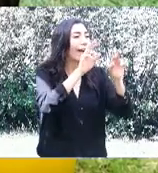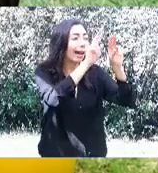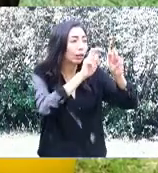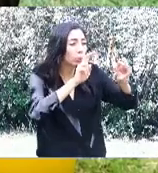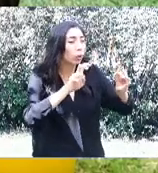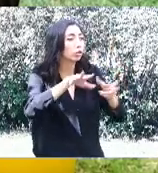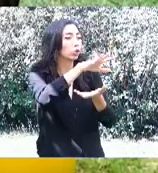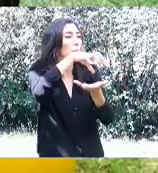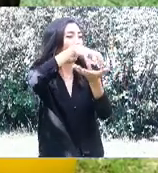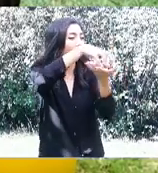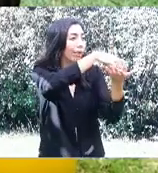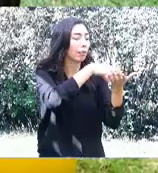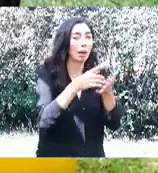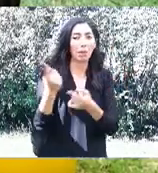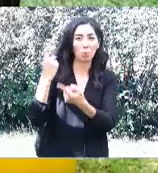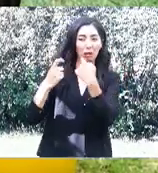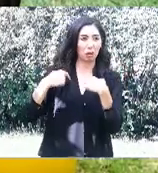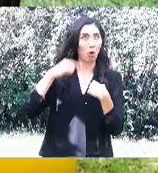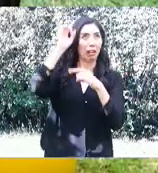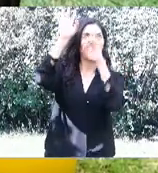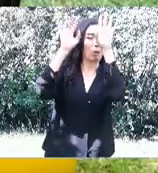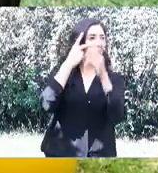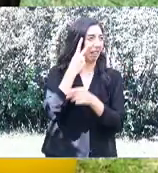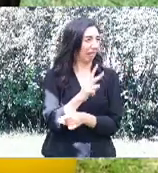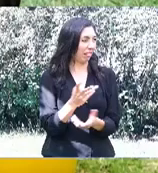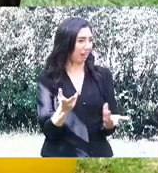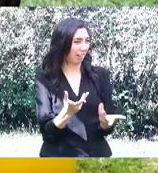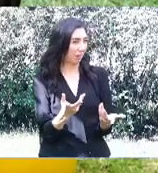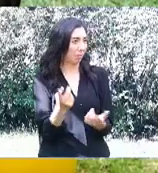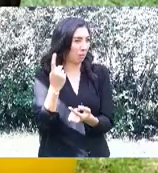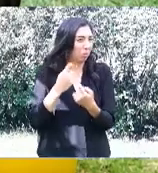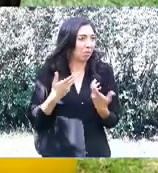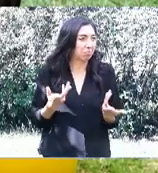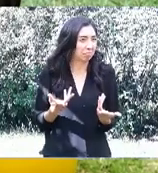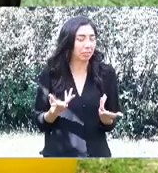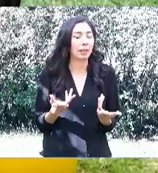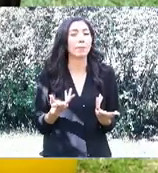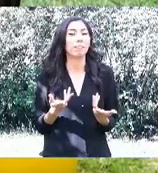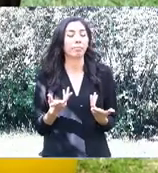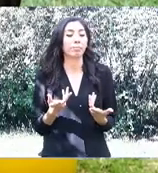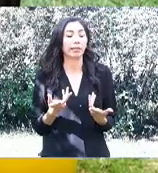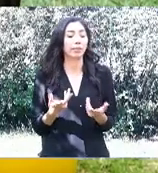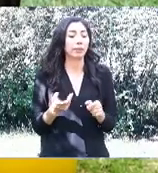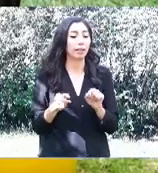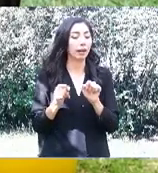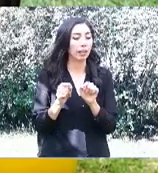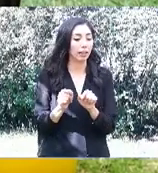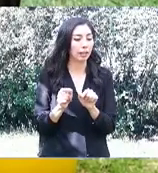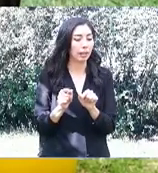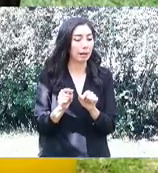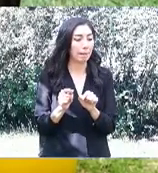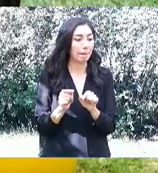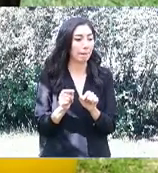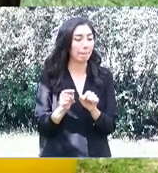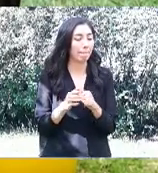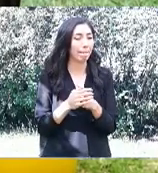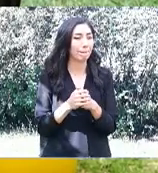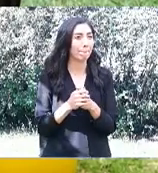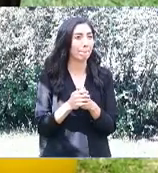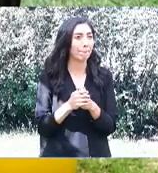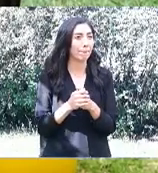en general me pregunta qué tengo que ver yo con astronomía eh Y eh al respecto es